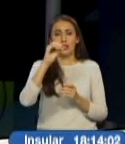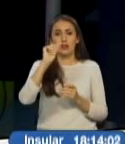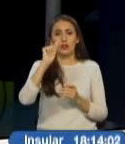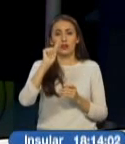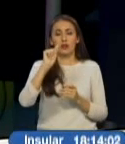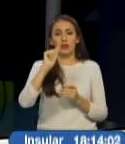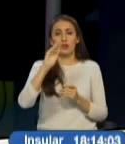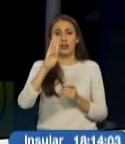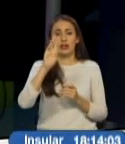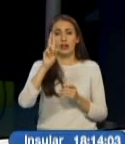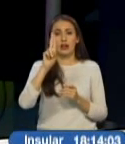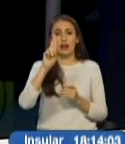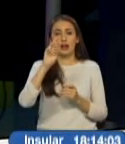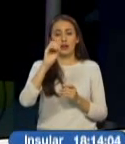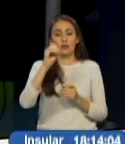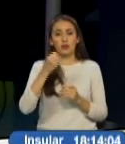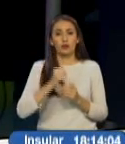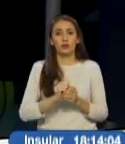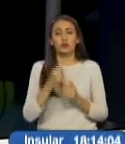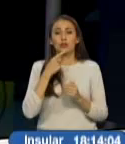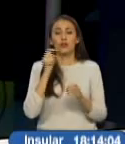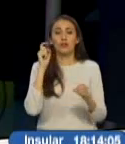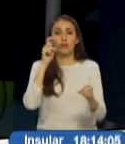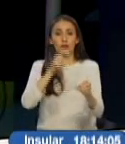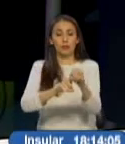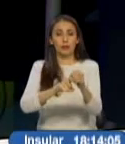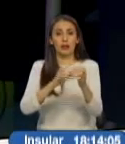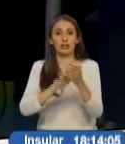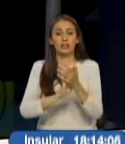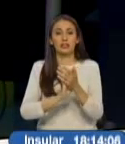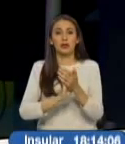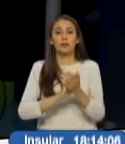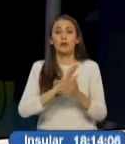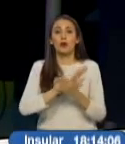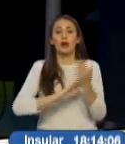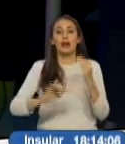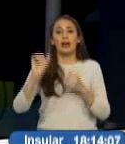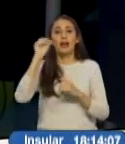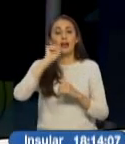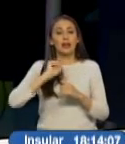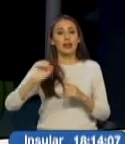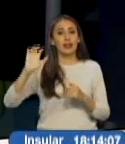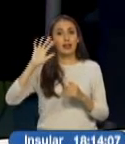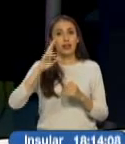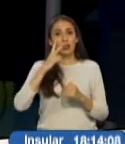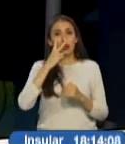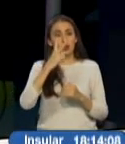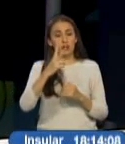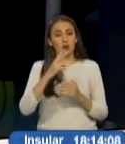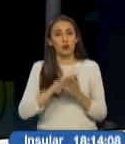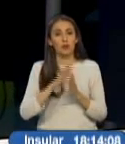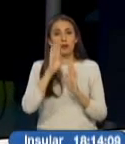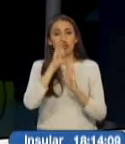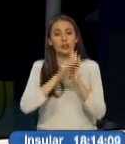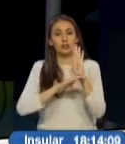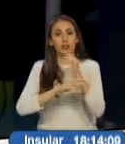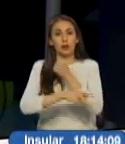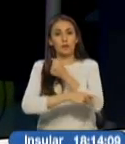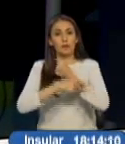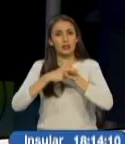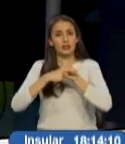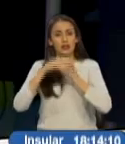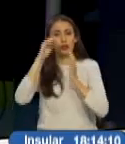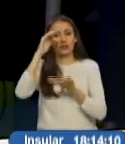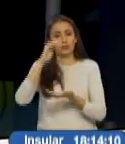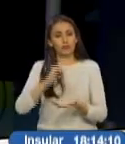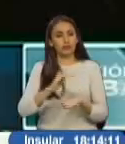Exportadores de Petróleo, OPEP, que se realizó en Austria. Ahí se resolvió una extensión al acuerdo de reducción de la producción del crudo.